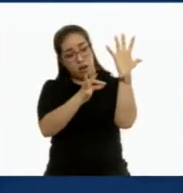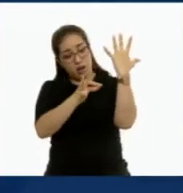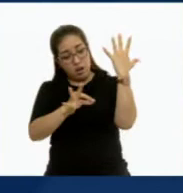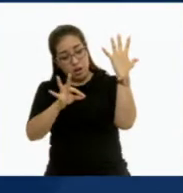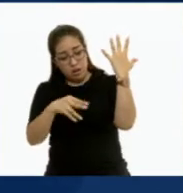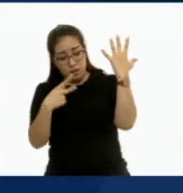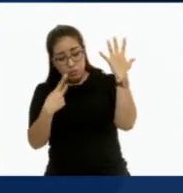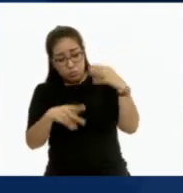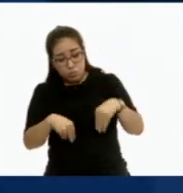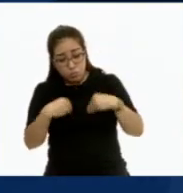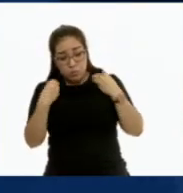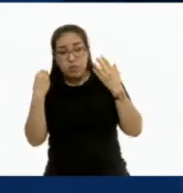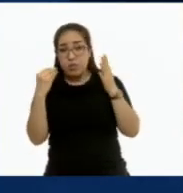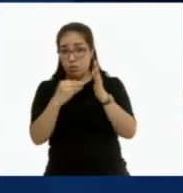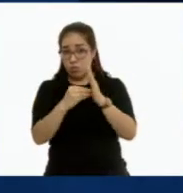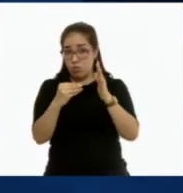raíces?